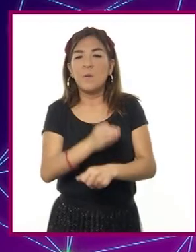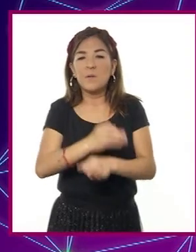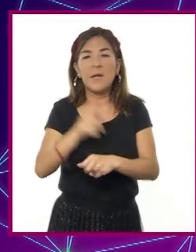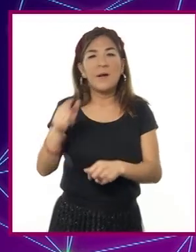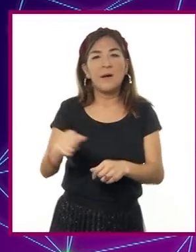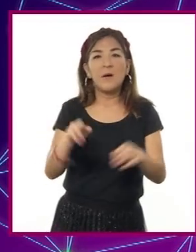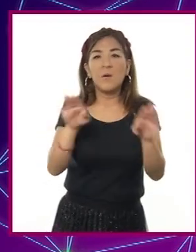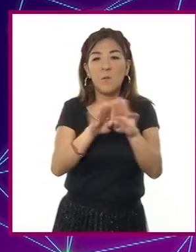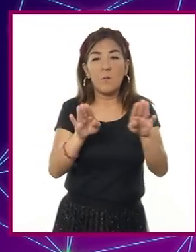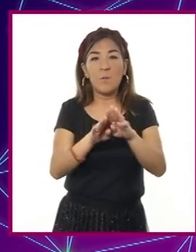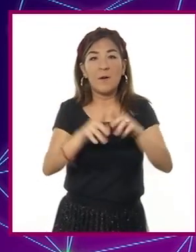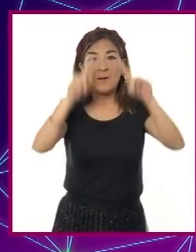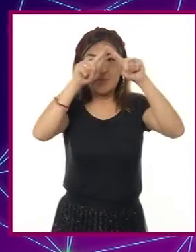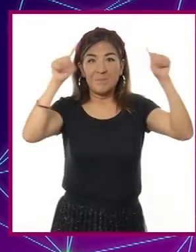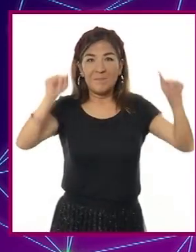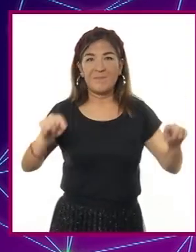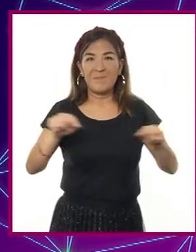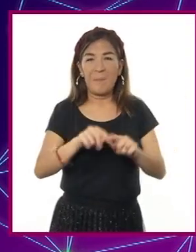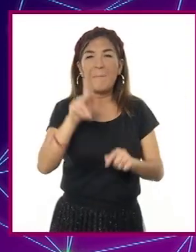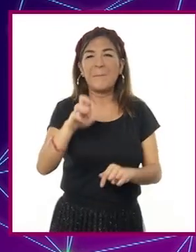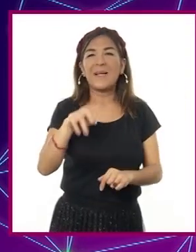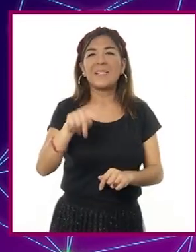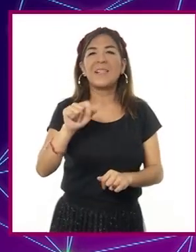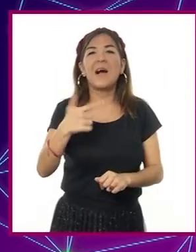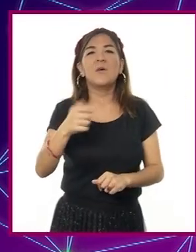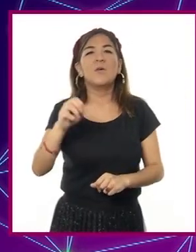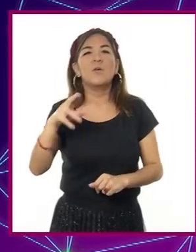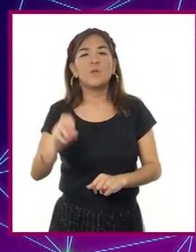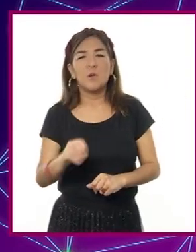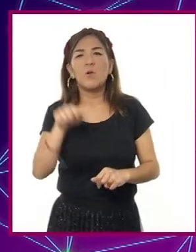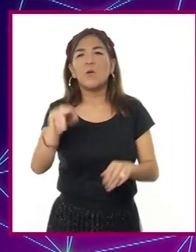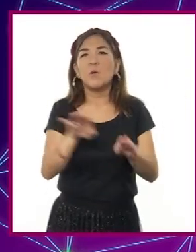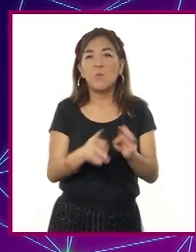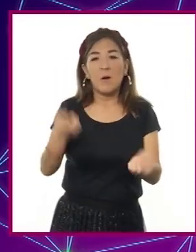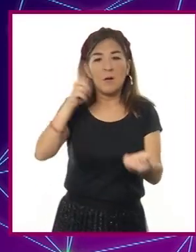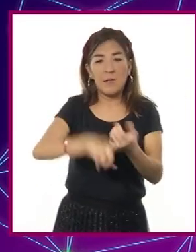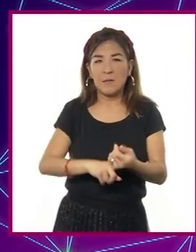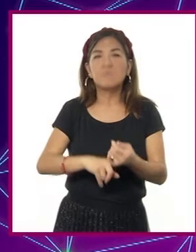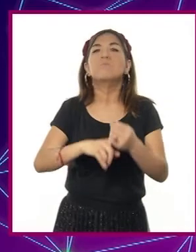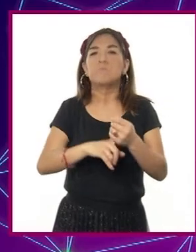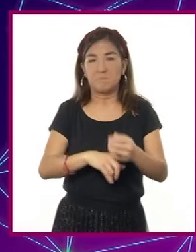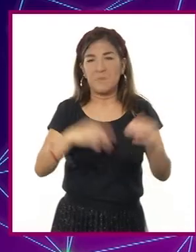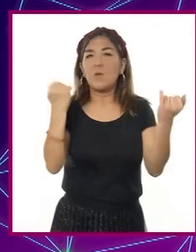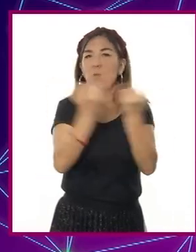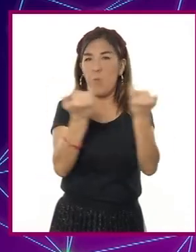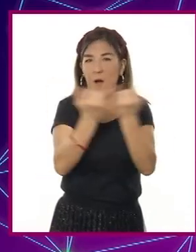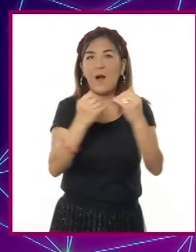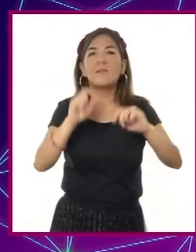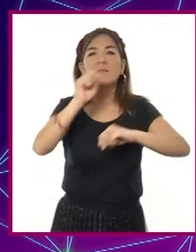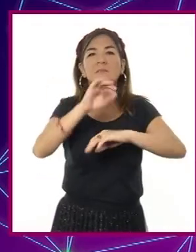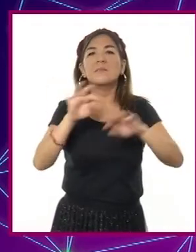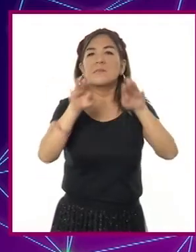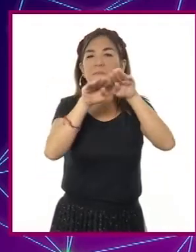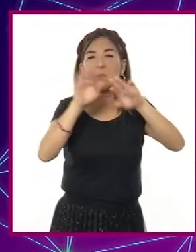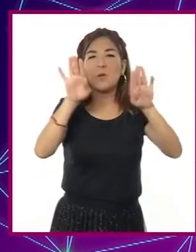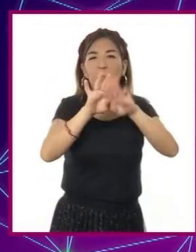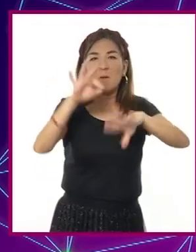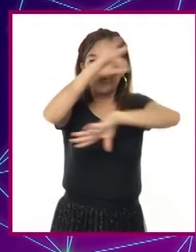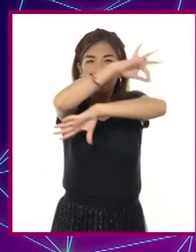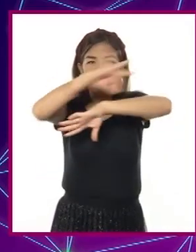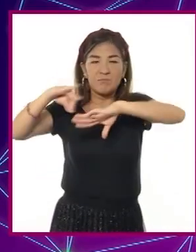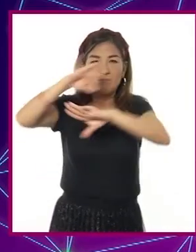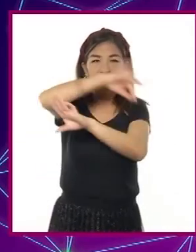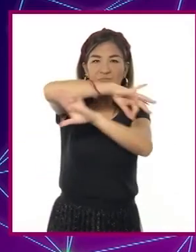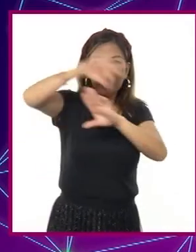triángulo equilátero. Cada una de las 5 mediatrices coincide con las bisectrices de los 5 ángulos y son ejes